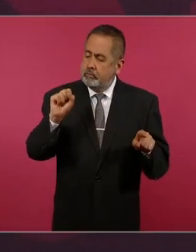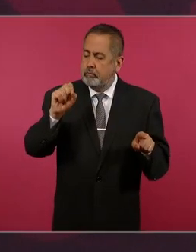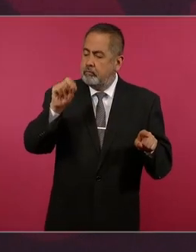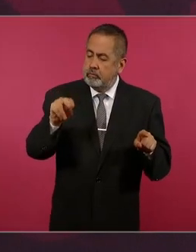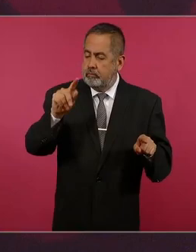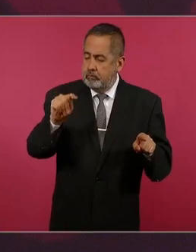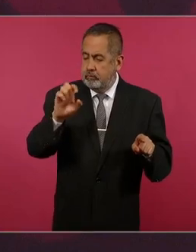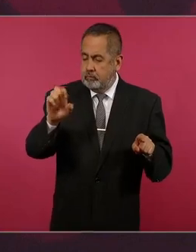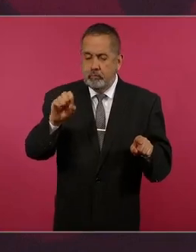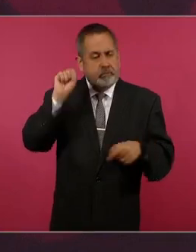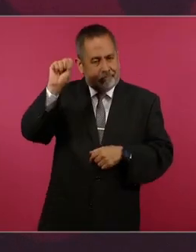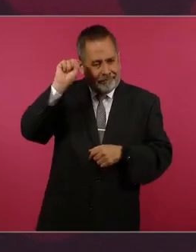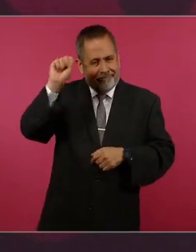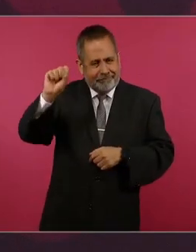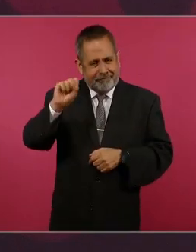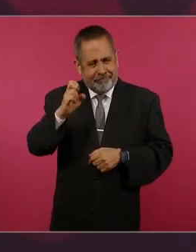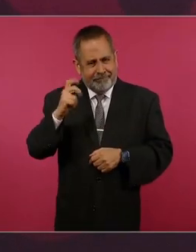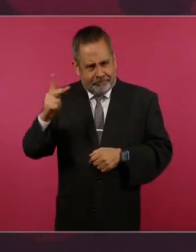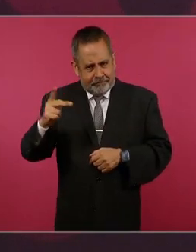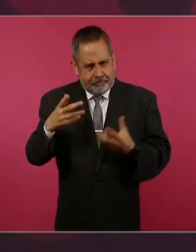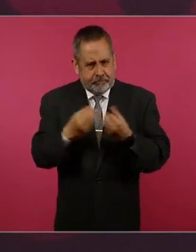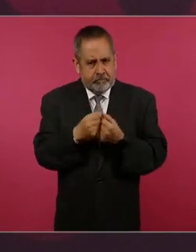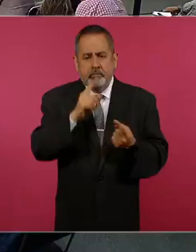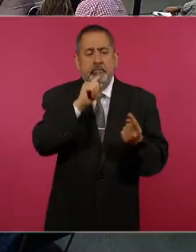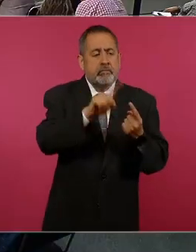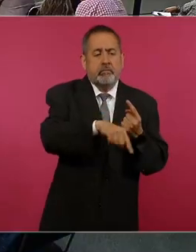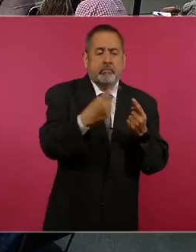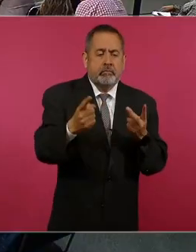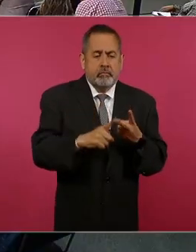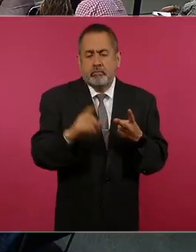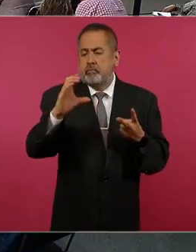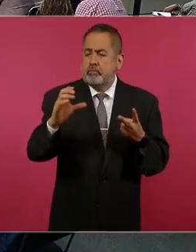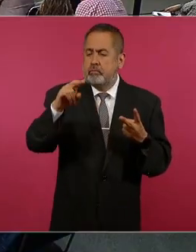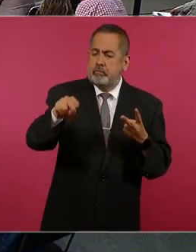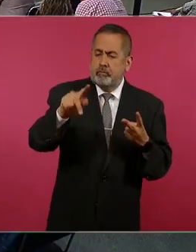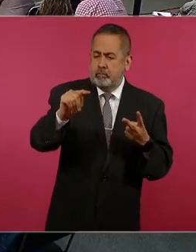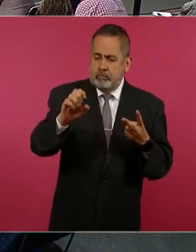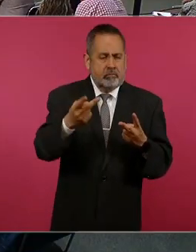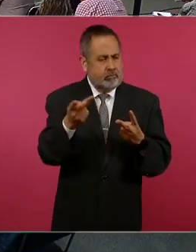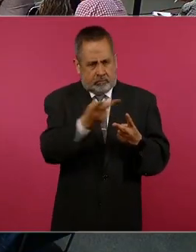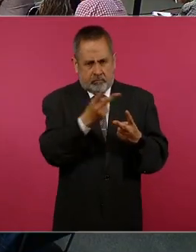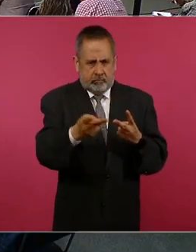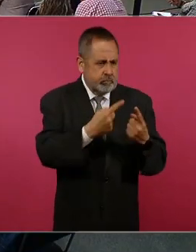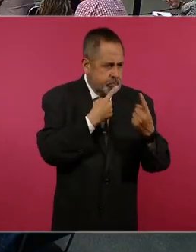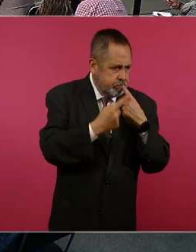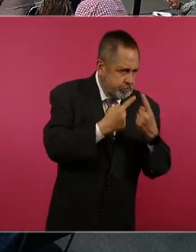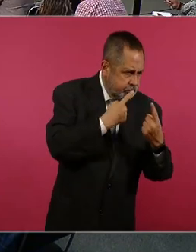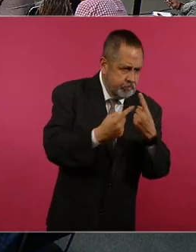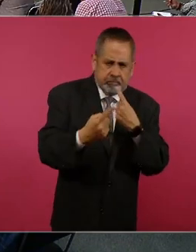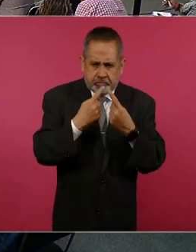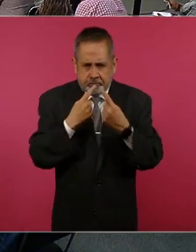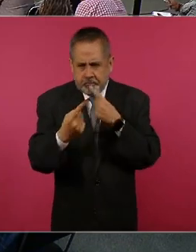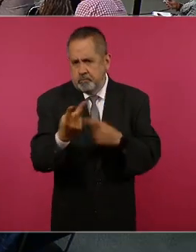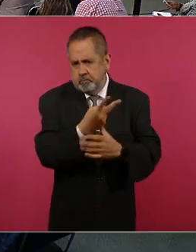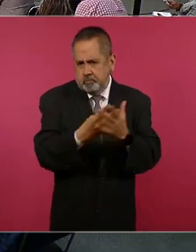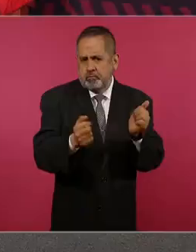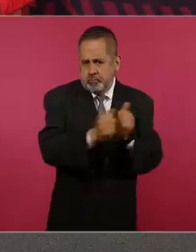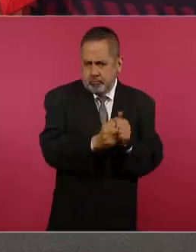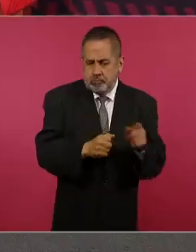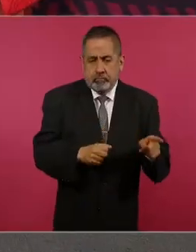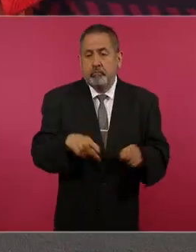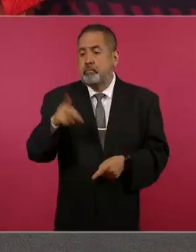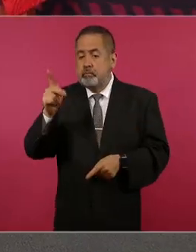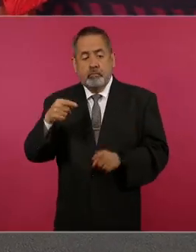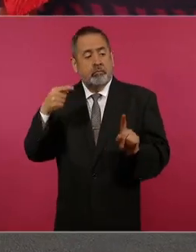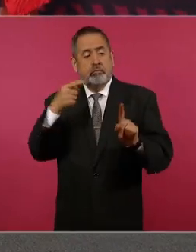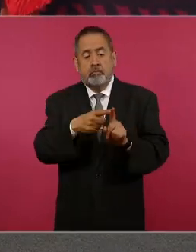y también con el CENTE, pero en el caso de la CENTE,